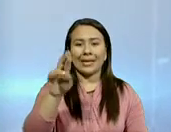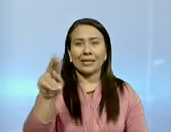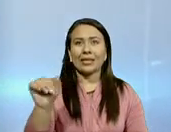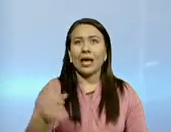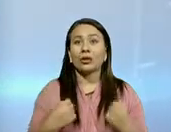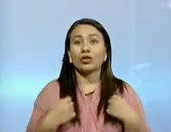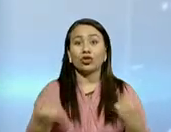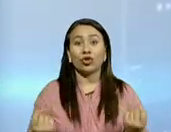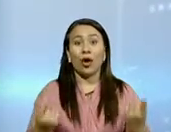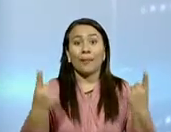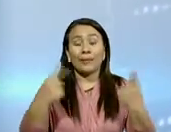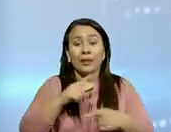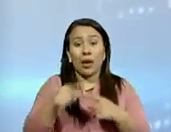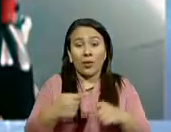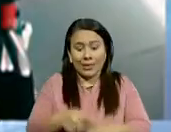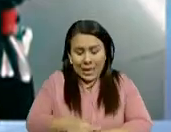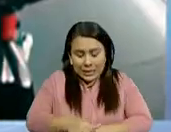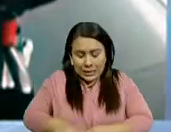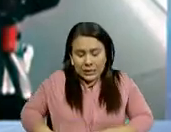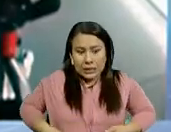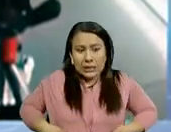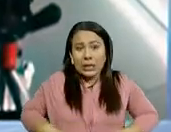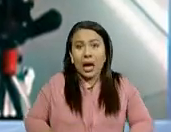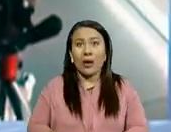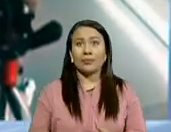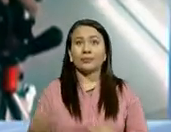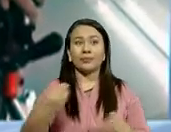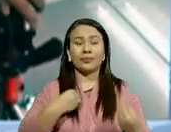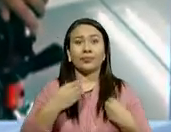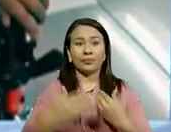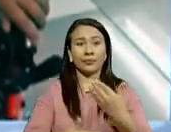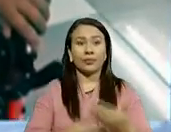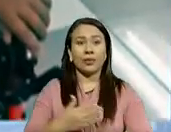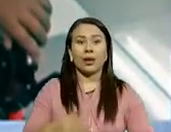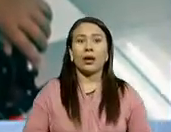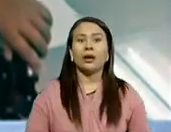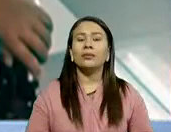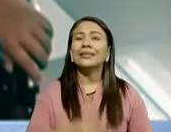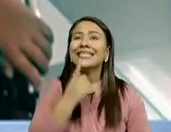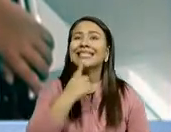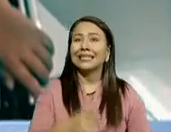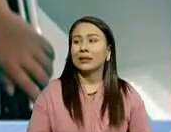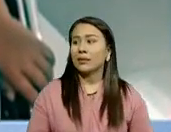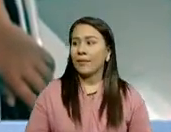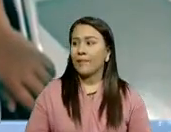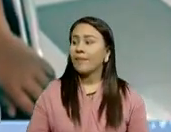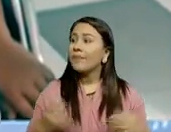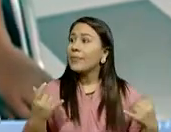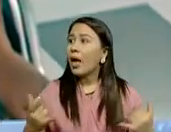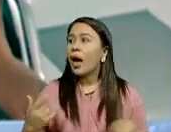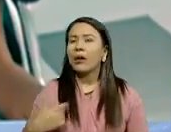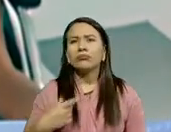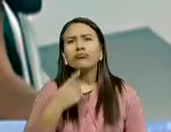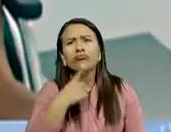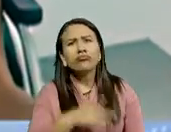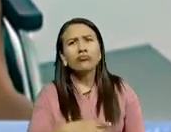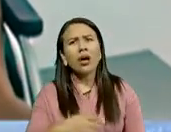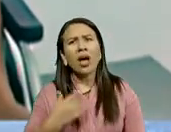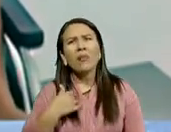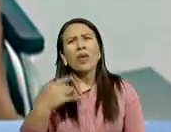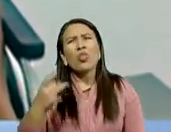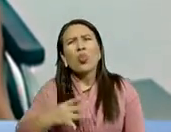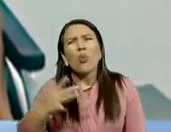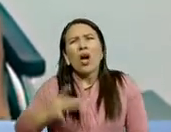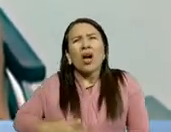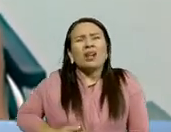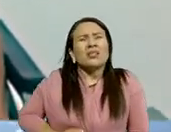habérsele practicado una cesárea. Que no estaba bien, pero el médico se acercó a mí y me dijo que no me preocupe, que estaba excelente yo, pero mi cuerpo me decía que yo